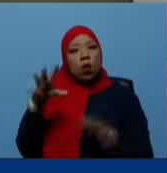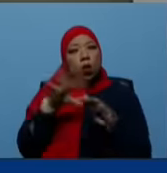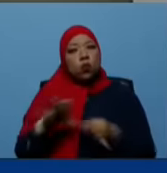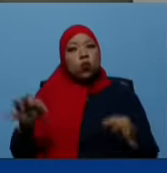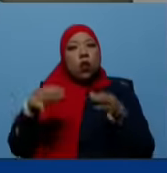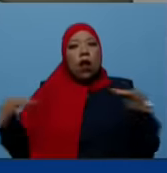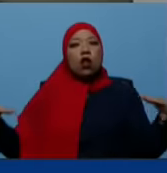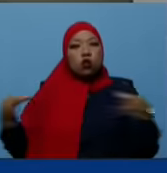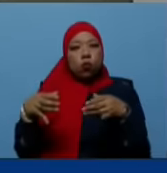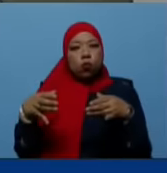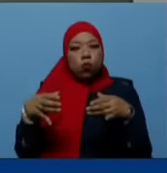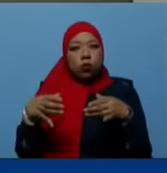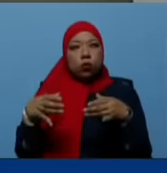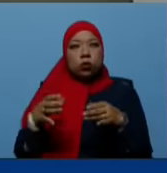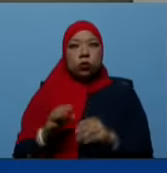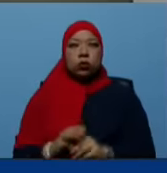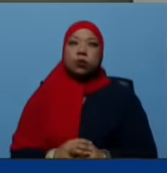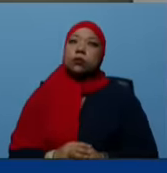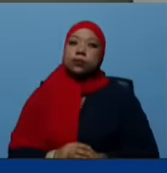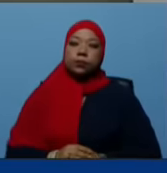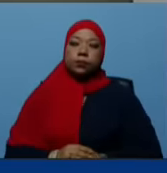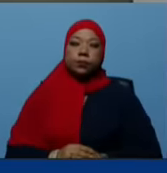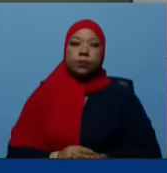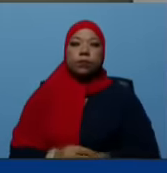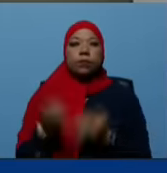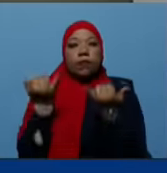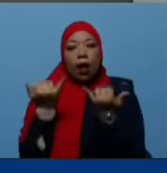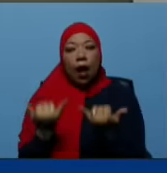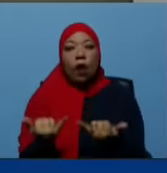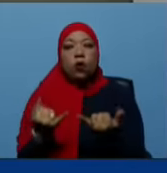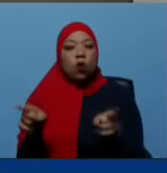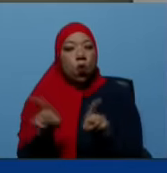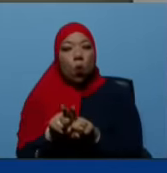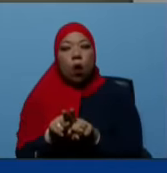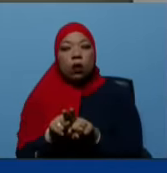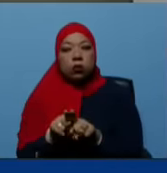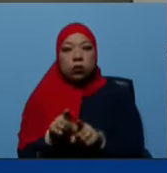en la reunión, y precisamente